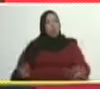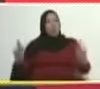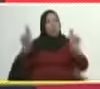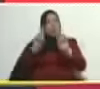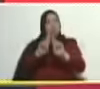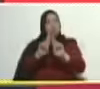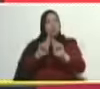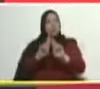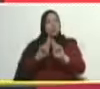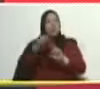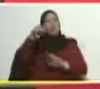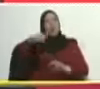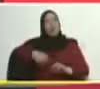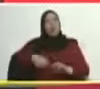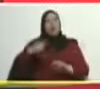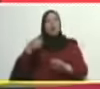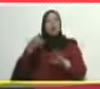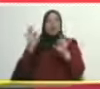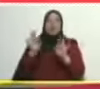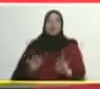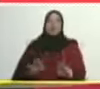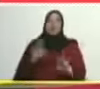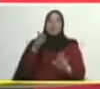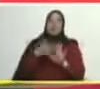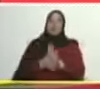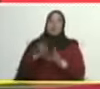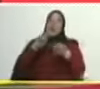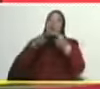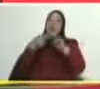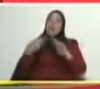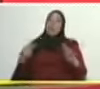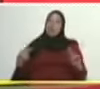llamando que hoy reiteramos desde esta tribuna de paz.